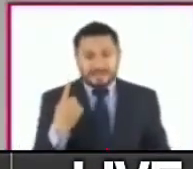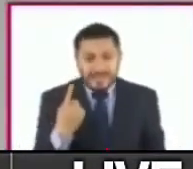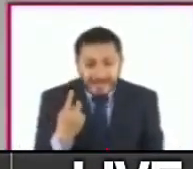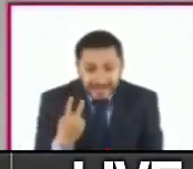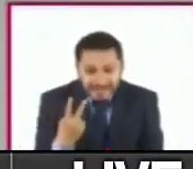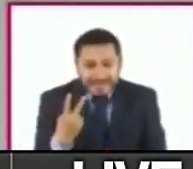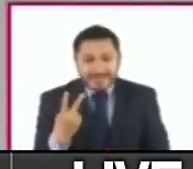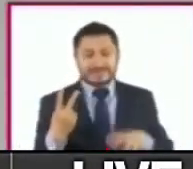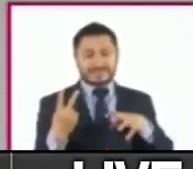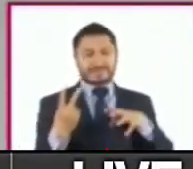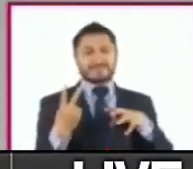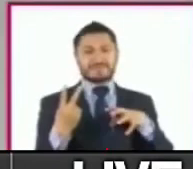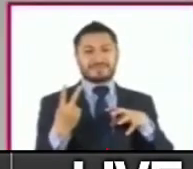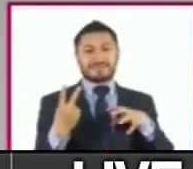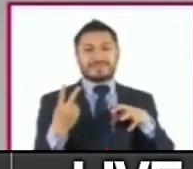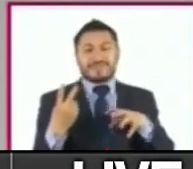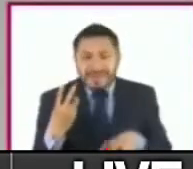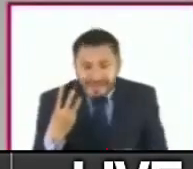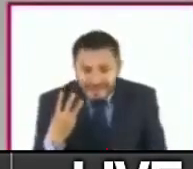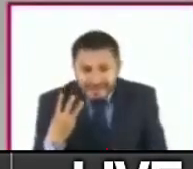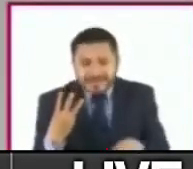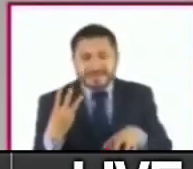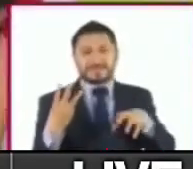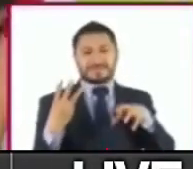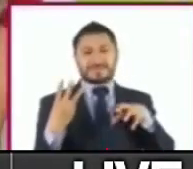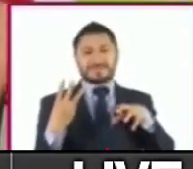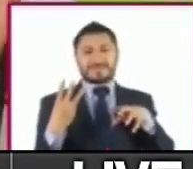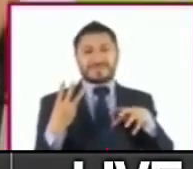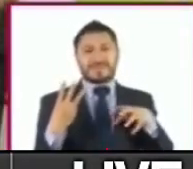2, eso. 3,